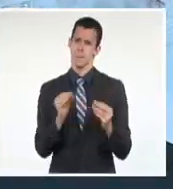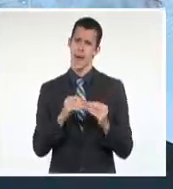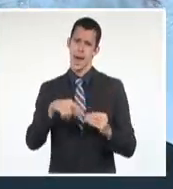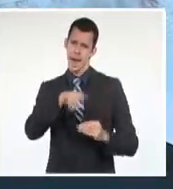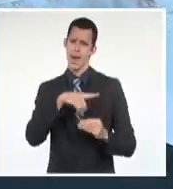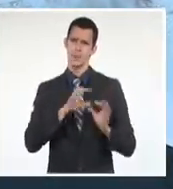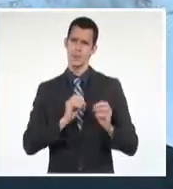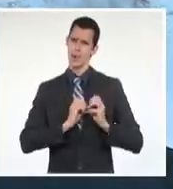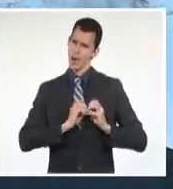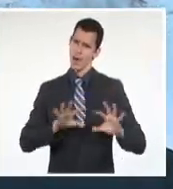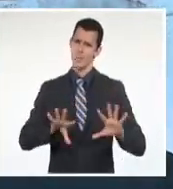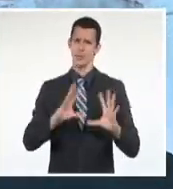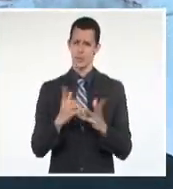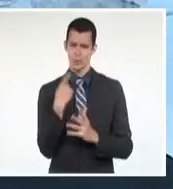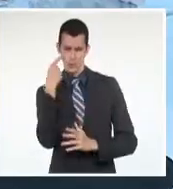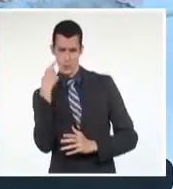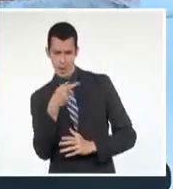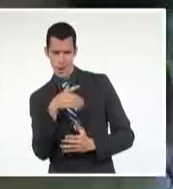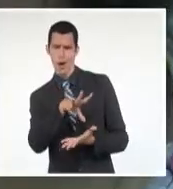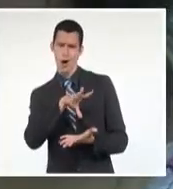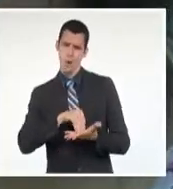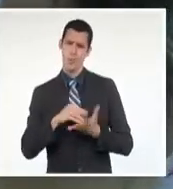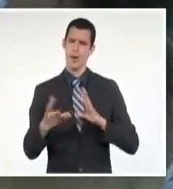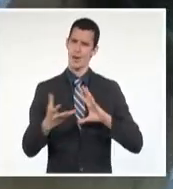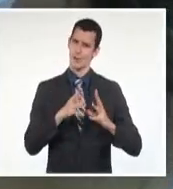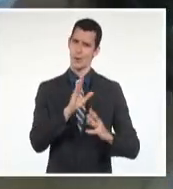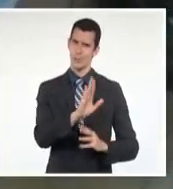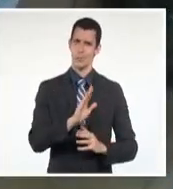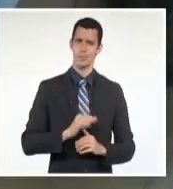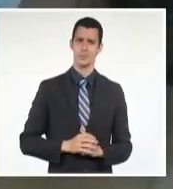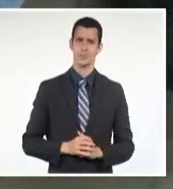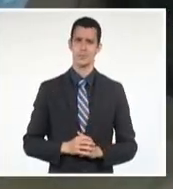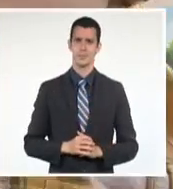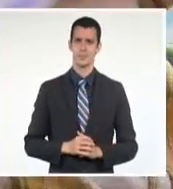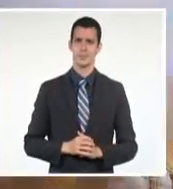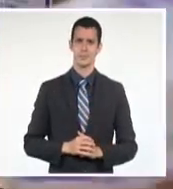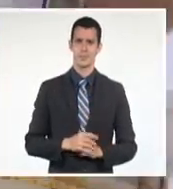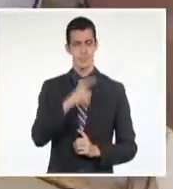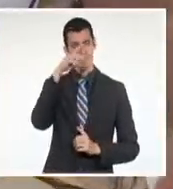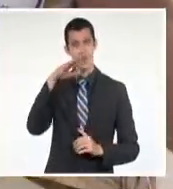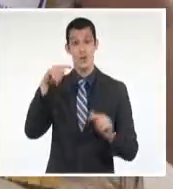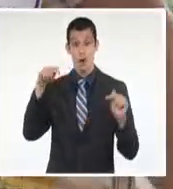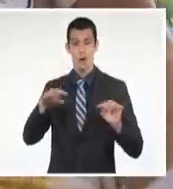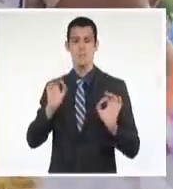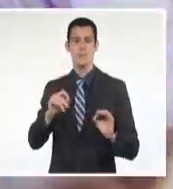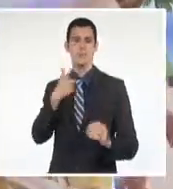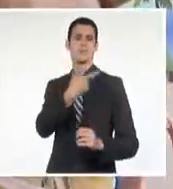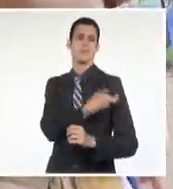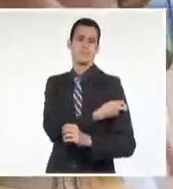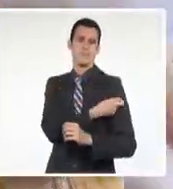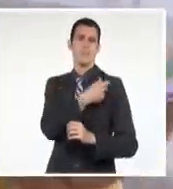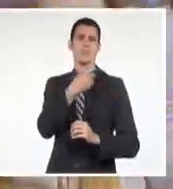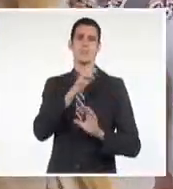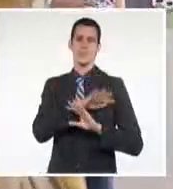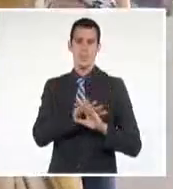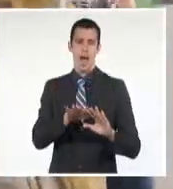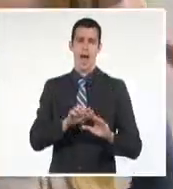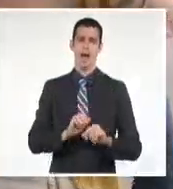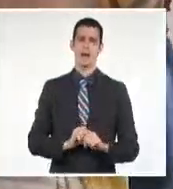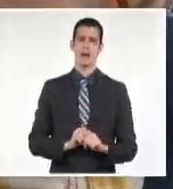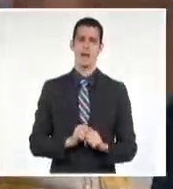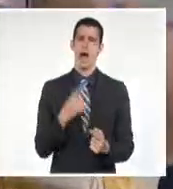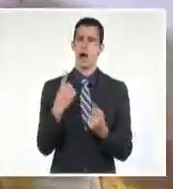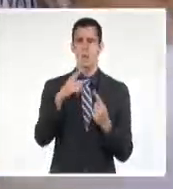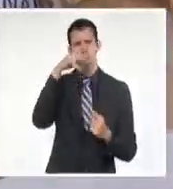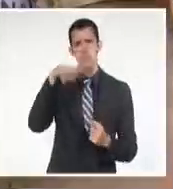más pequeños, esos que saben querer, hoy ponen su brazo. Algunos, como Omar y Mateo, sin mucha noción de